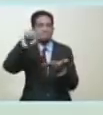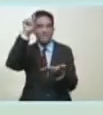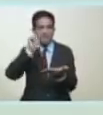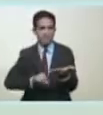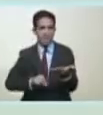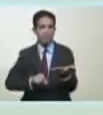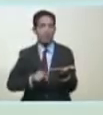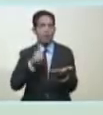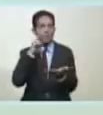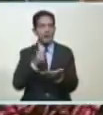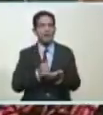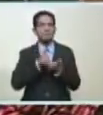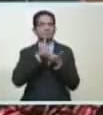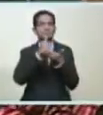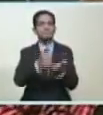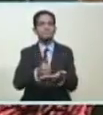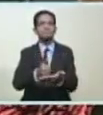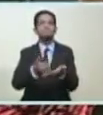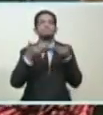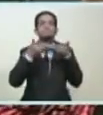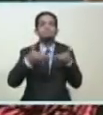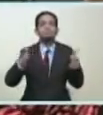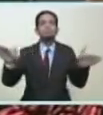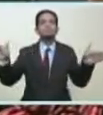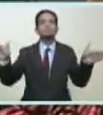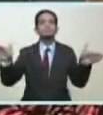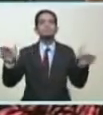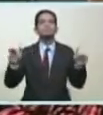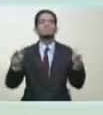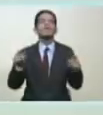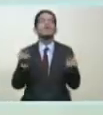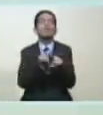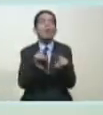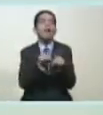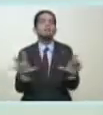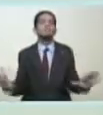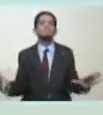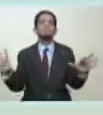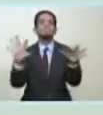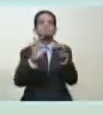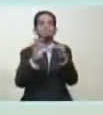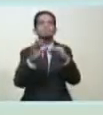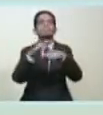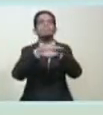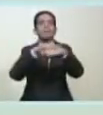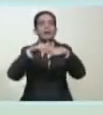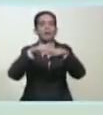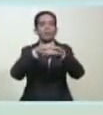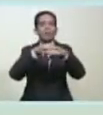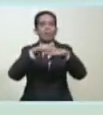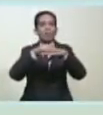que nos permitan abrir con puertas a un proceso de reencuentro, reconciliación, perdón.